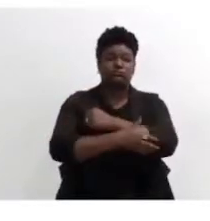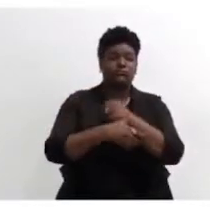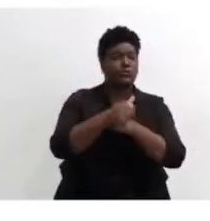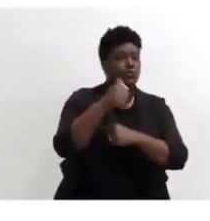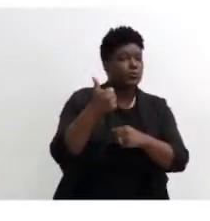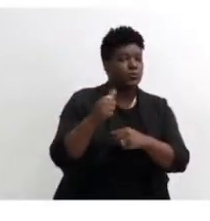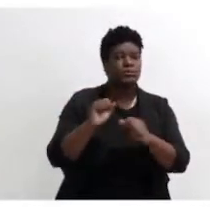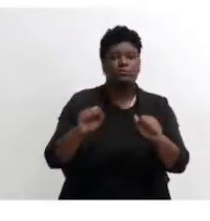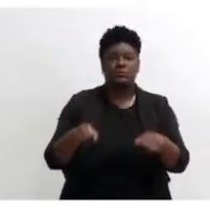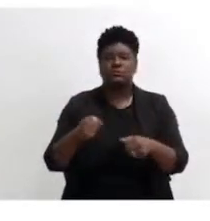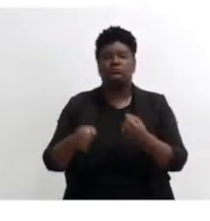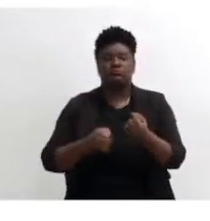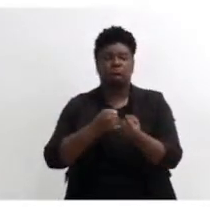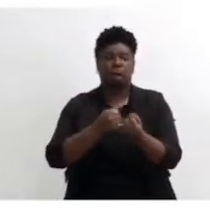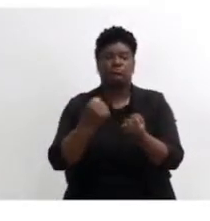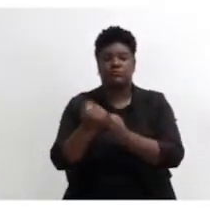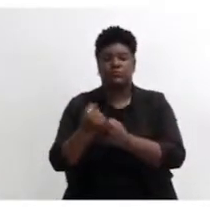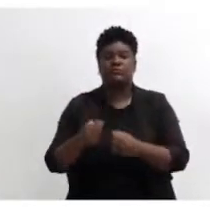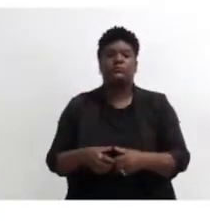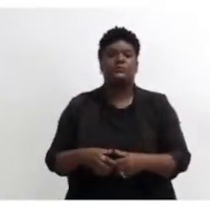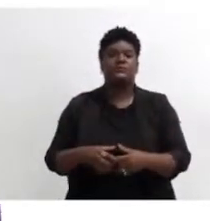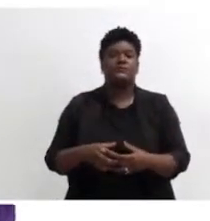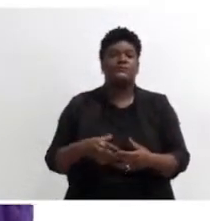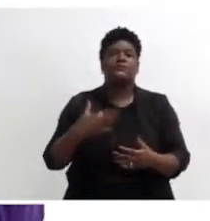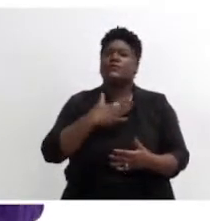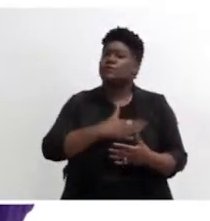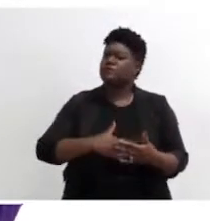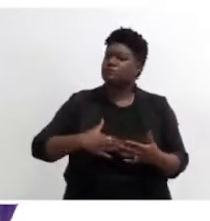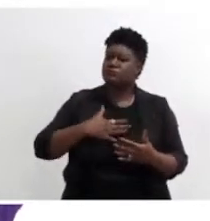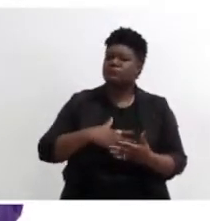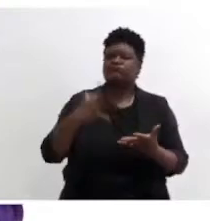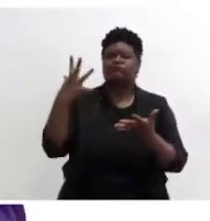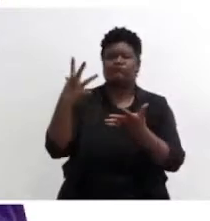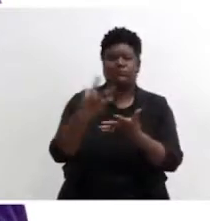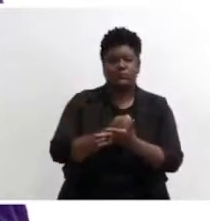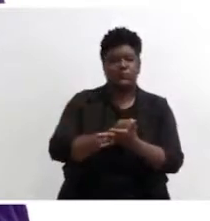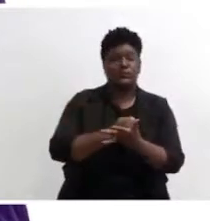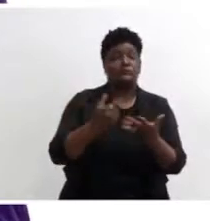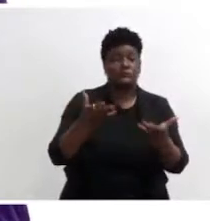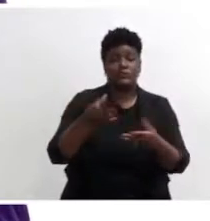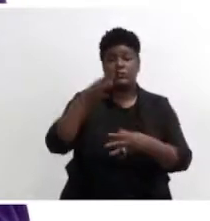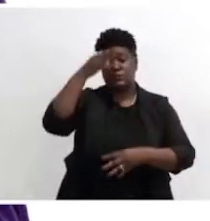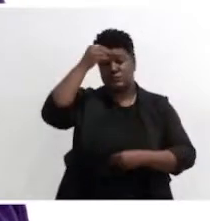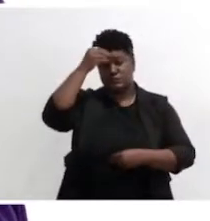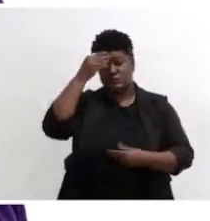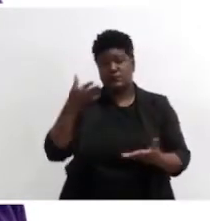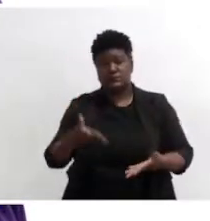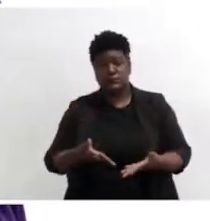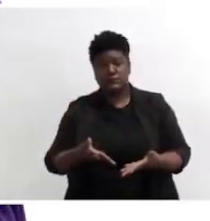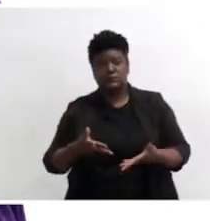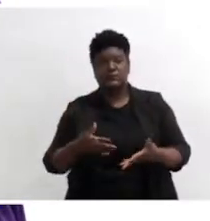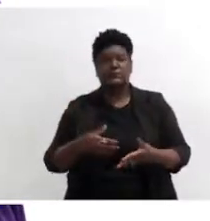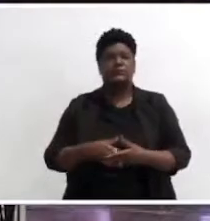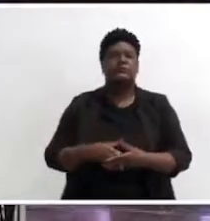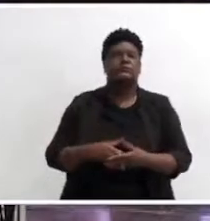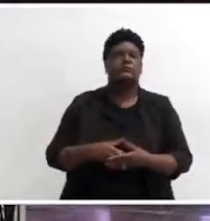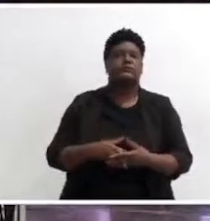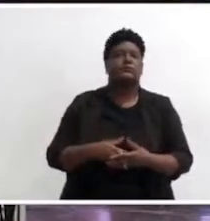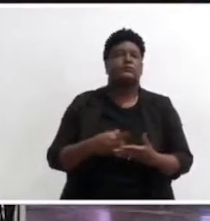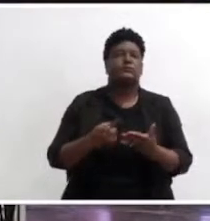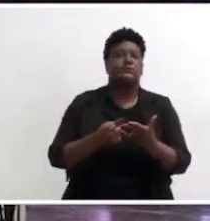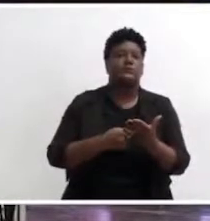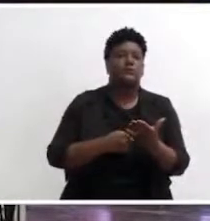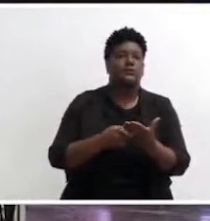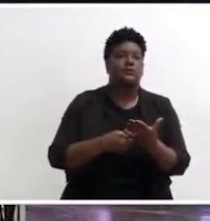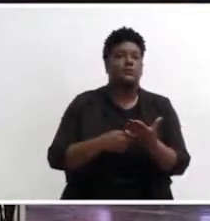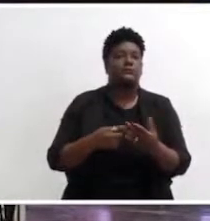al máximo esta oportunidad de aprendizaje. Les deseo el mayor de los éxitos en este programa de formación y en los desafíos que nos esperan juntos en la